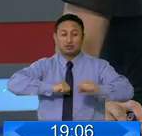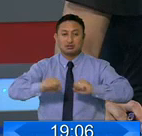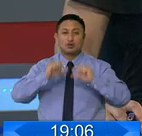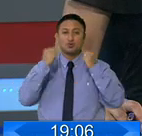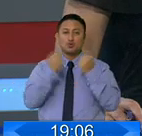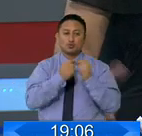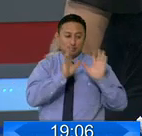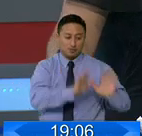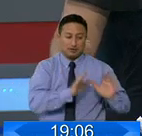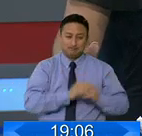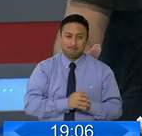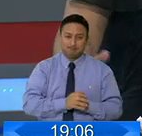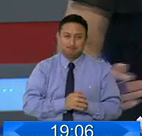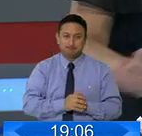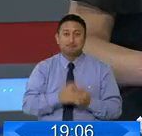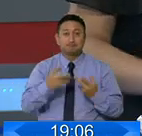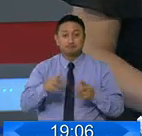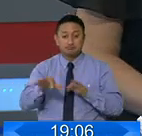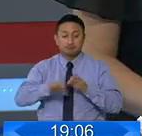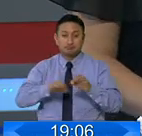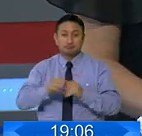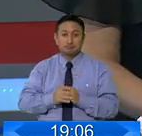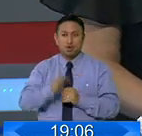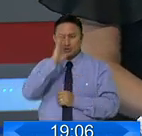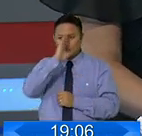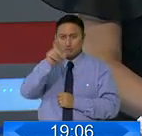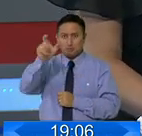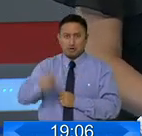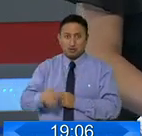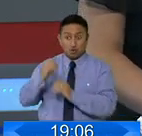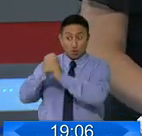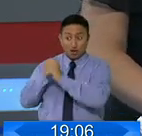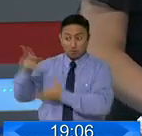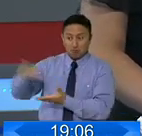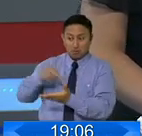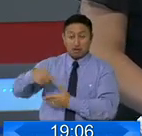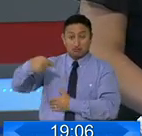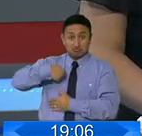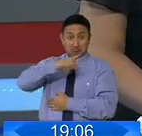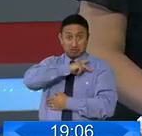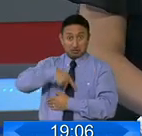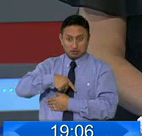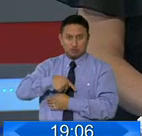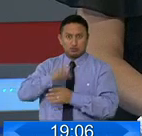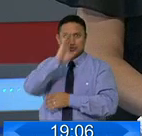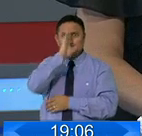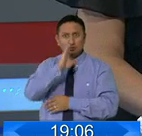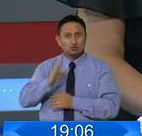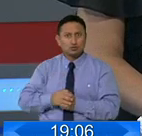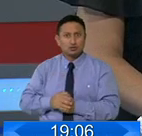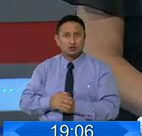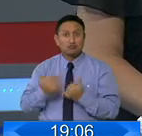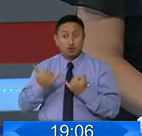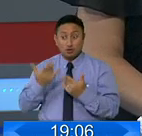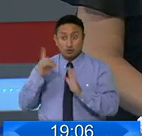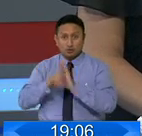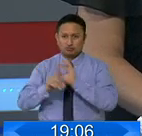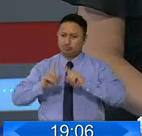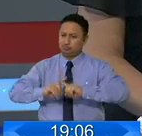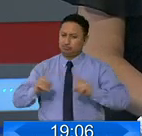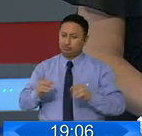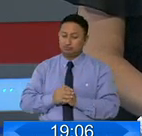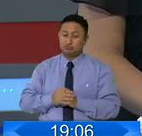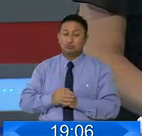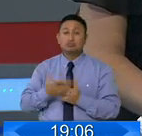agrupación. Agregó, además, que jamás se debe exigir aportes para los gastos personales como se denuncia en la actualidad. Se refirió